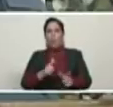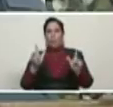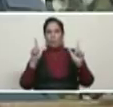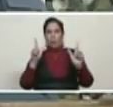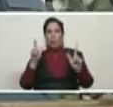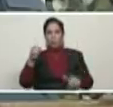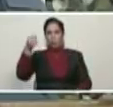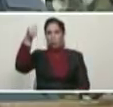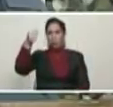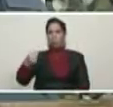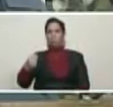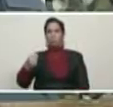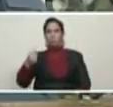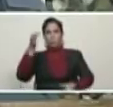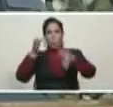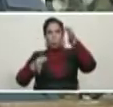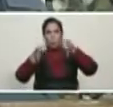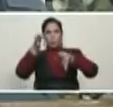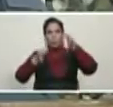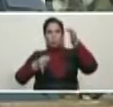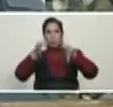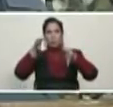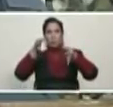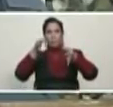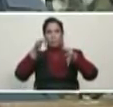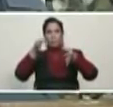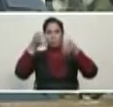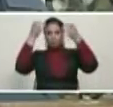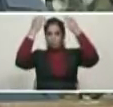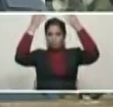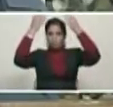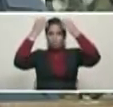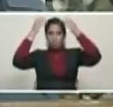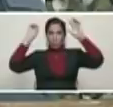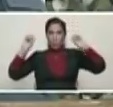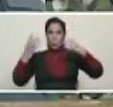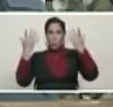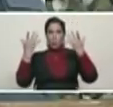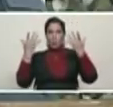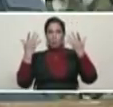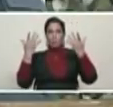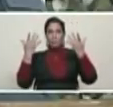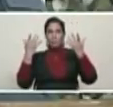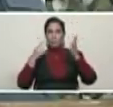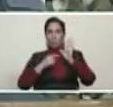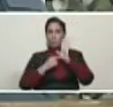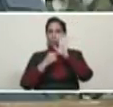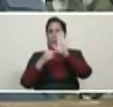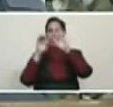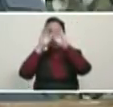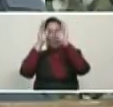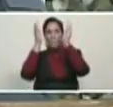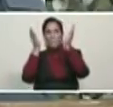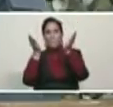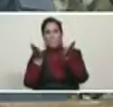empuñando el cetro de la justicia, coronada por la gloria, mostrar al mundo antiguo la majestad del